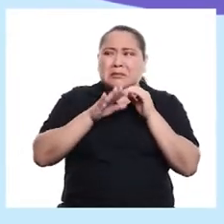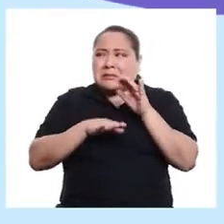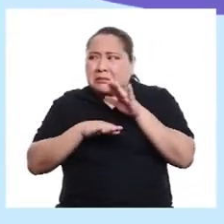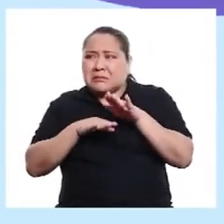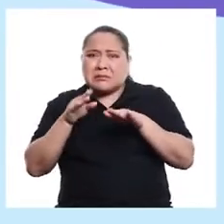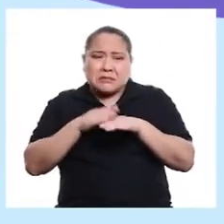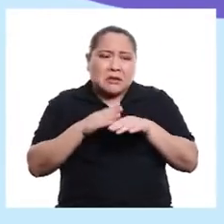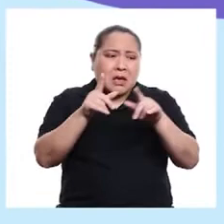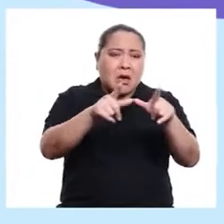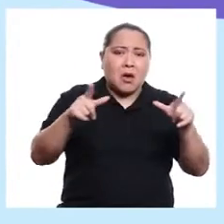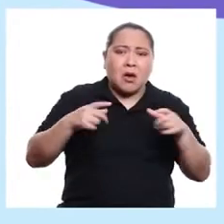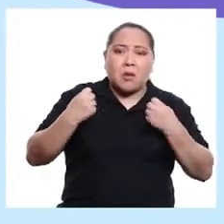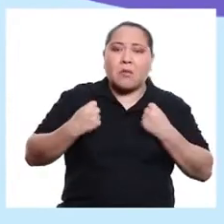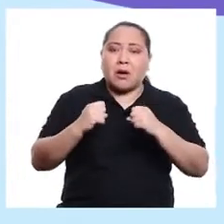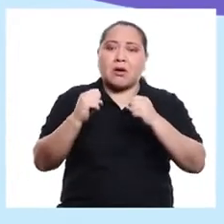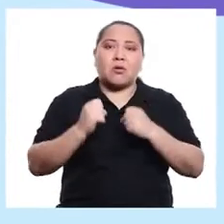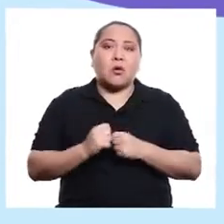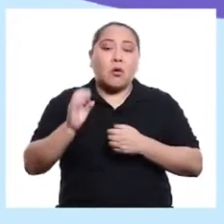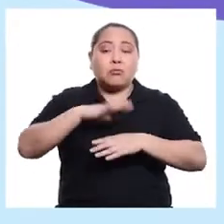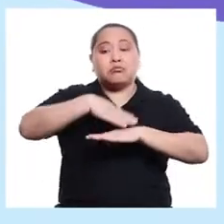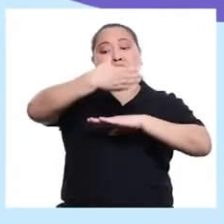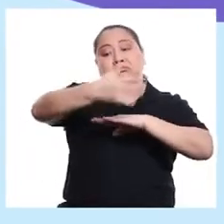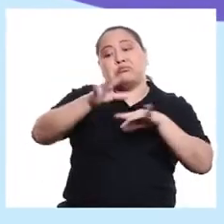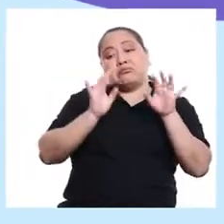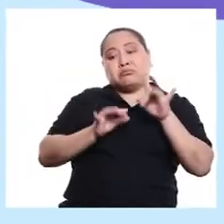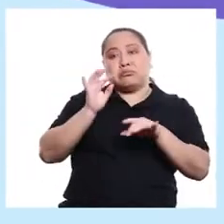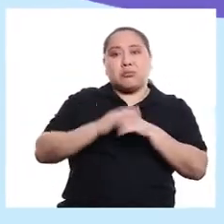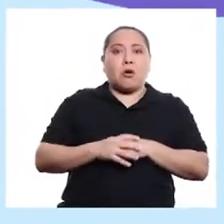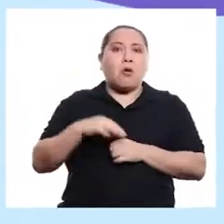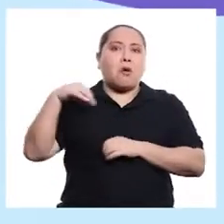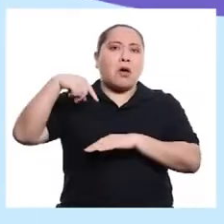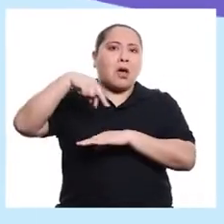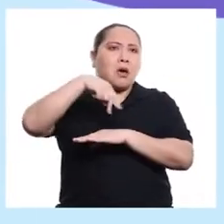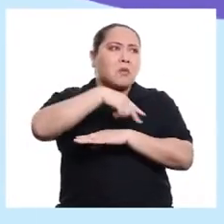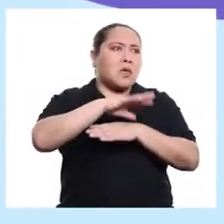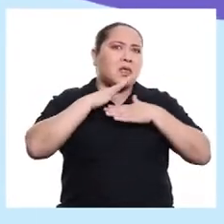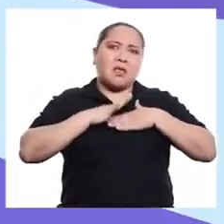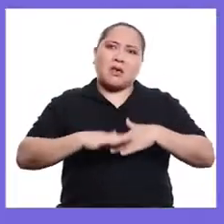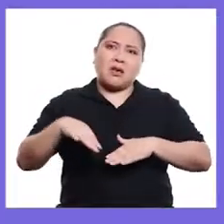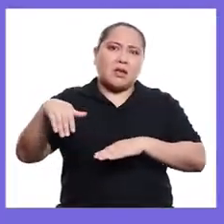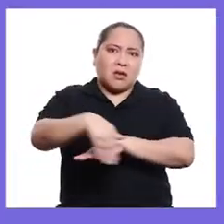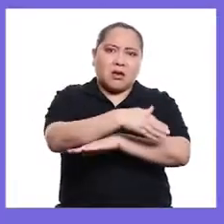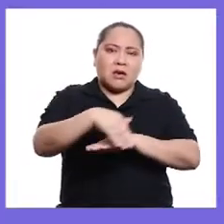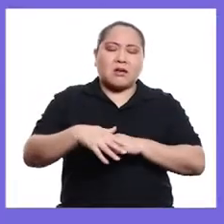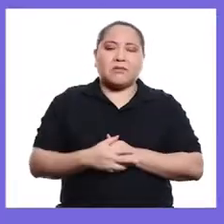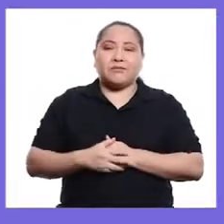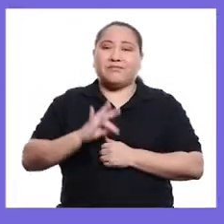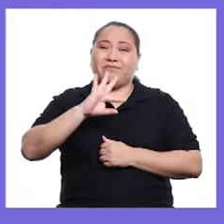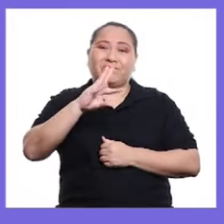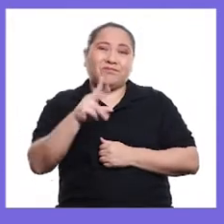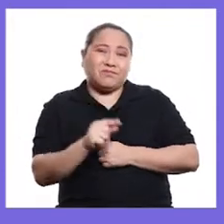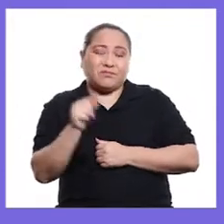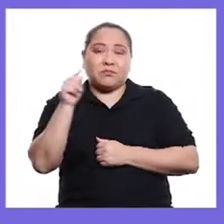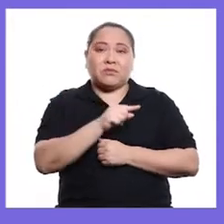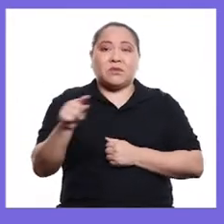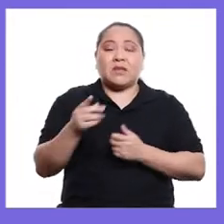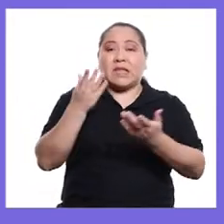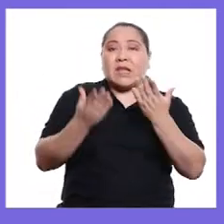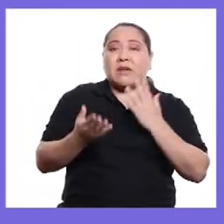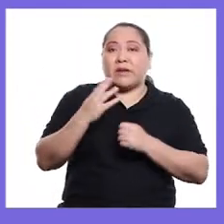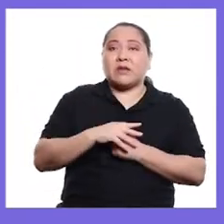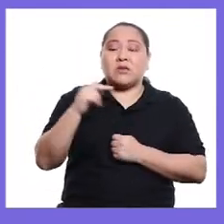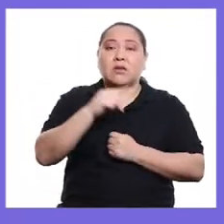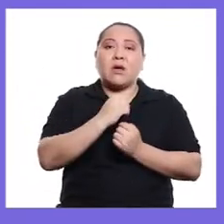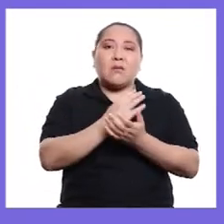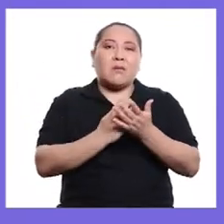el parque con, por ejemplo, una laptop y la posibilidad de caminar tranquilamente por las calles. ¿La delincuencia puede ser un factor que